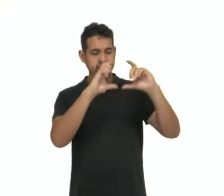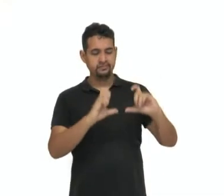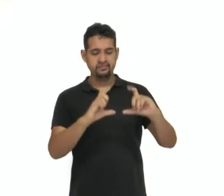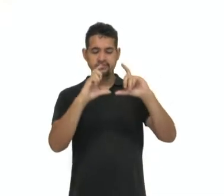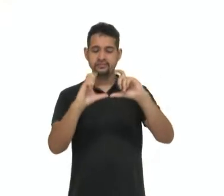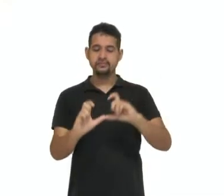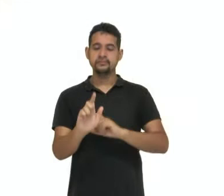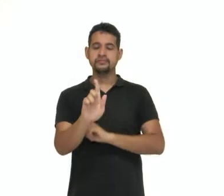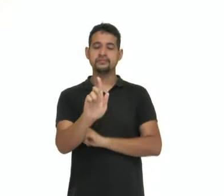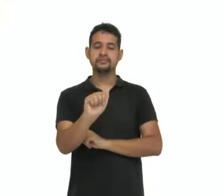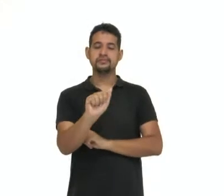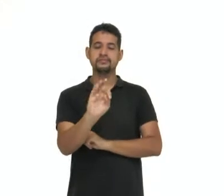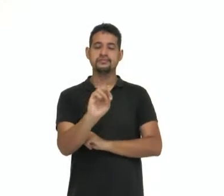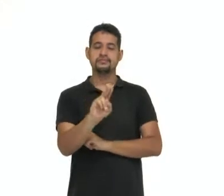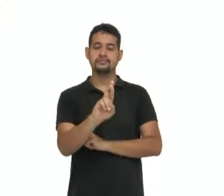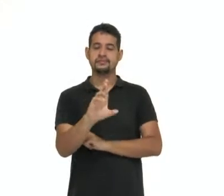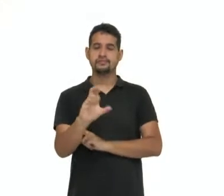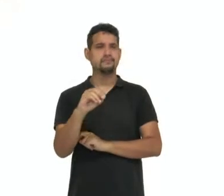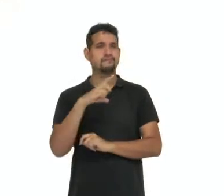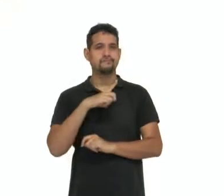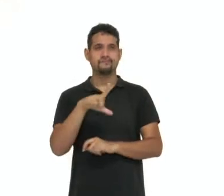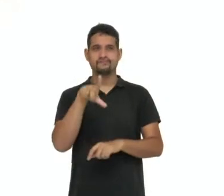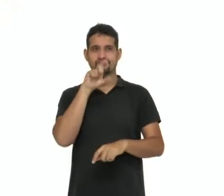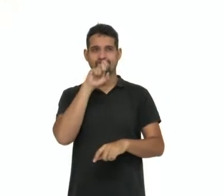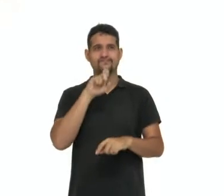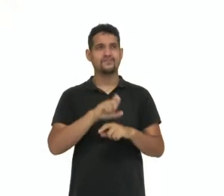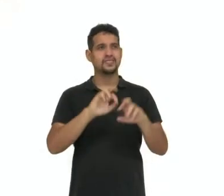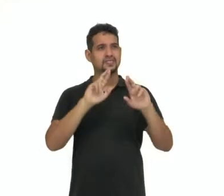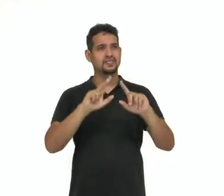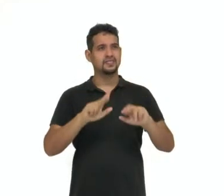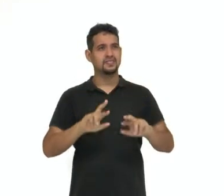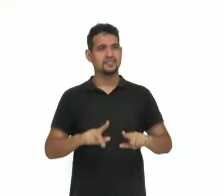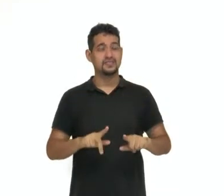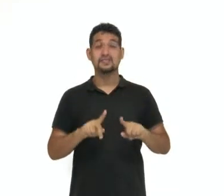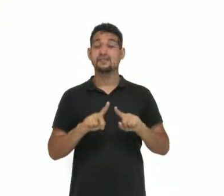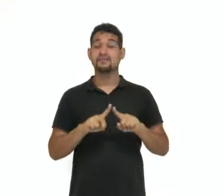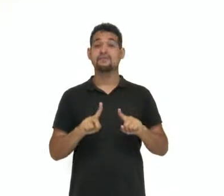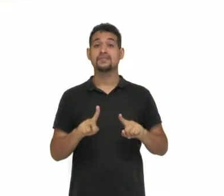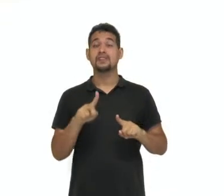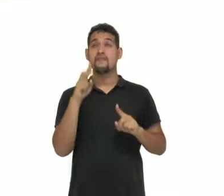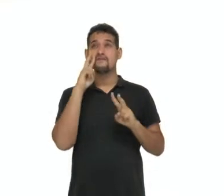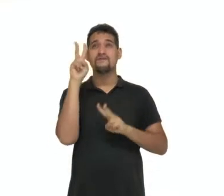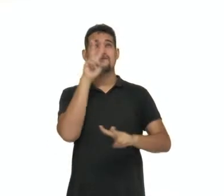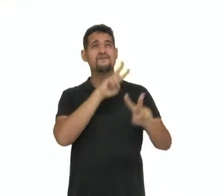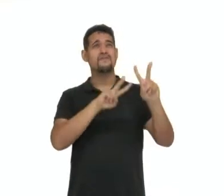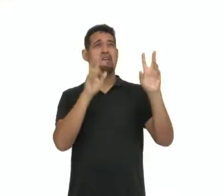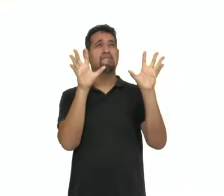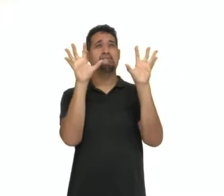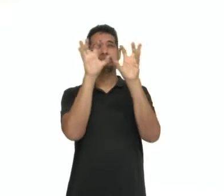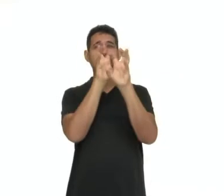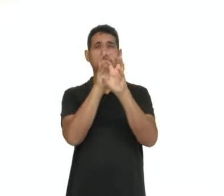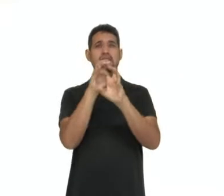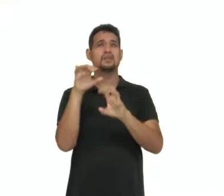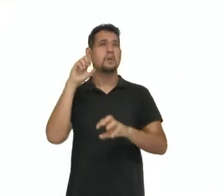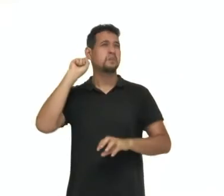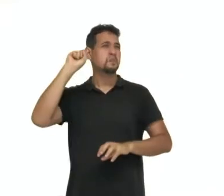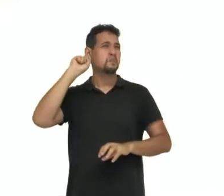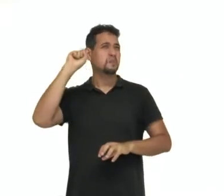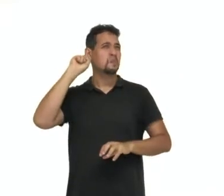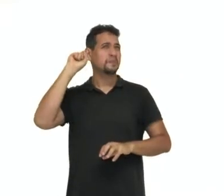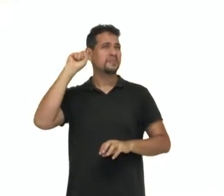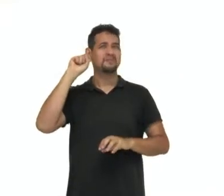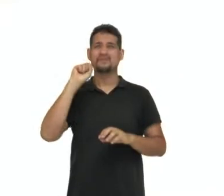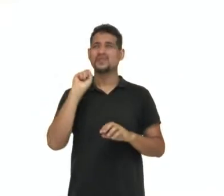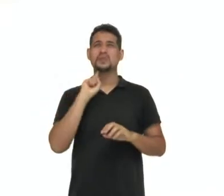Gaturro? Tenemos contaminación visual, contaminación auditiva,